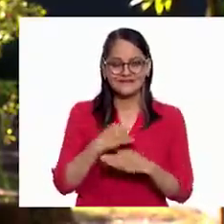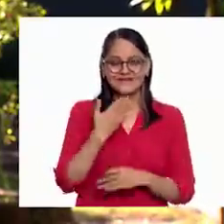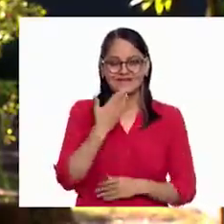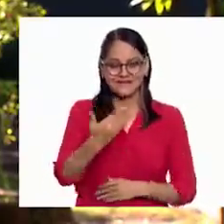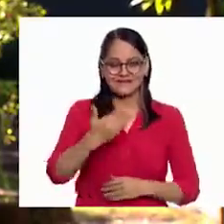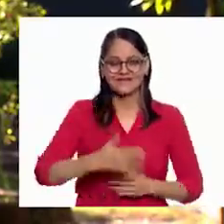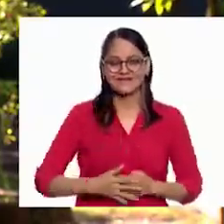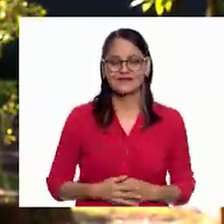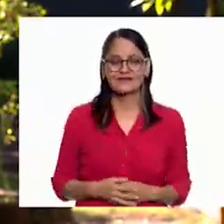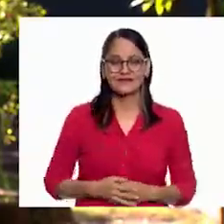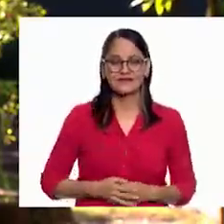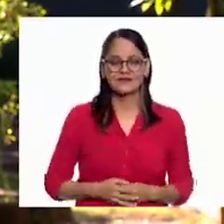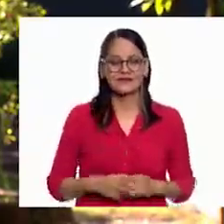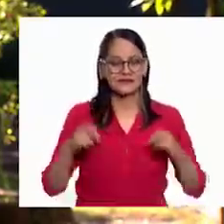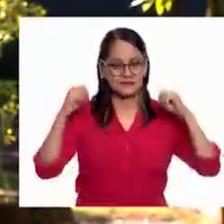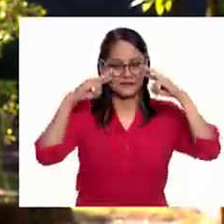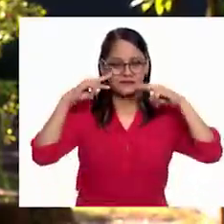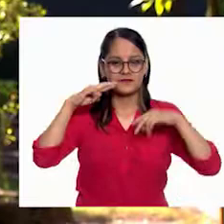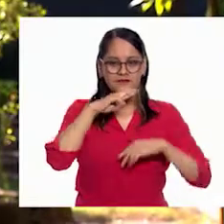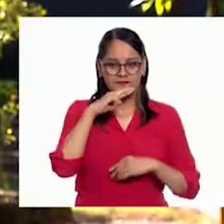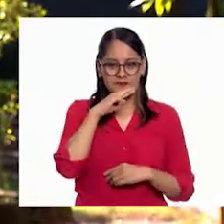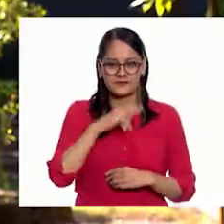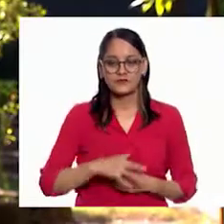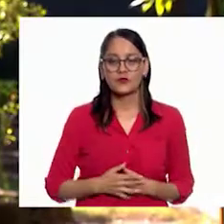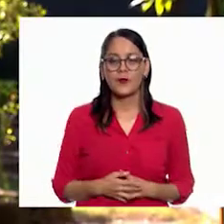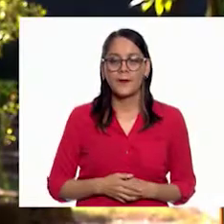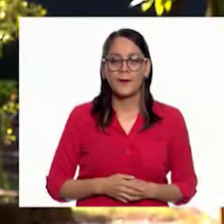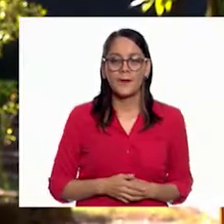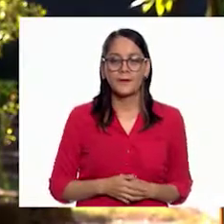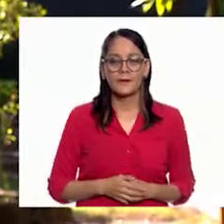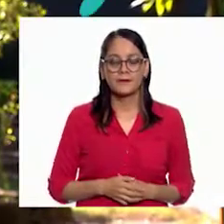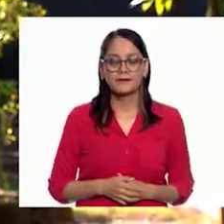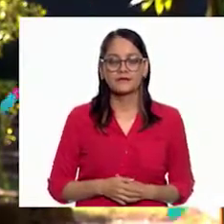¡Muy bien! ¡Nos vemos pronto!